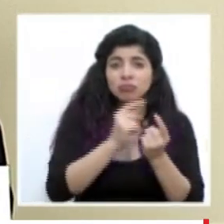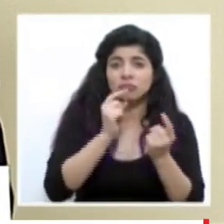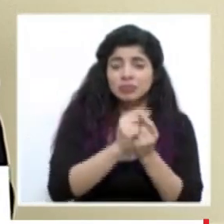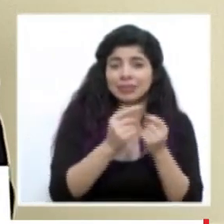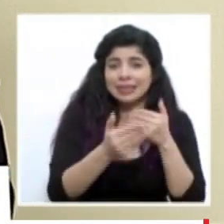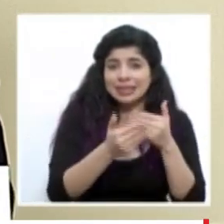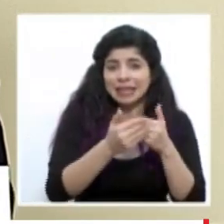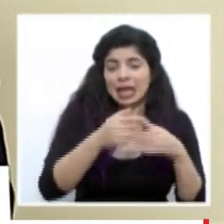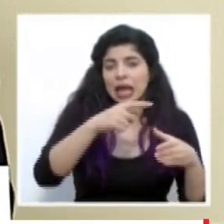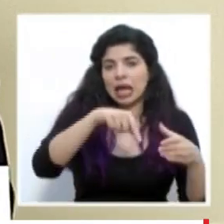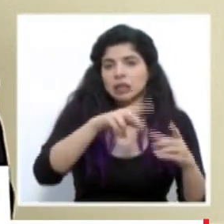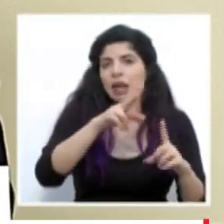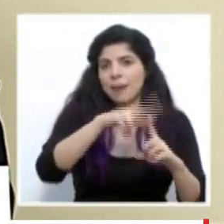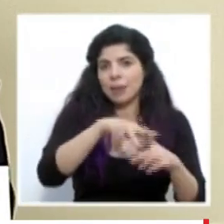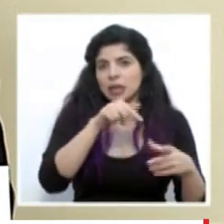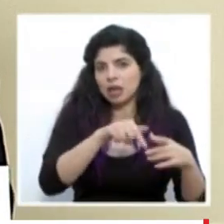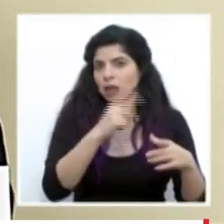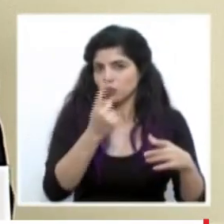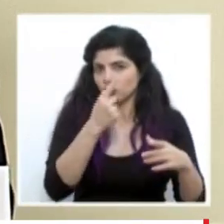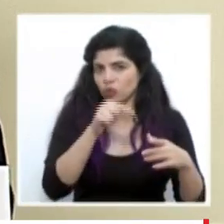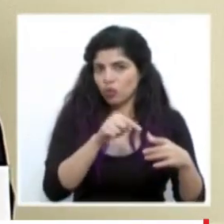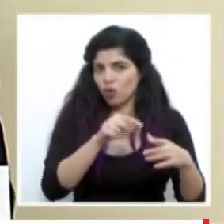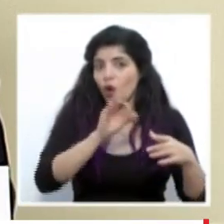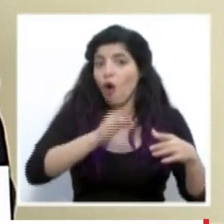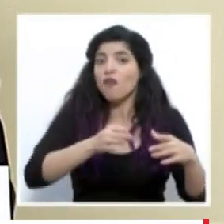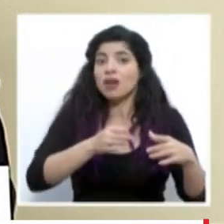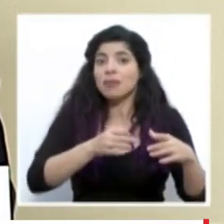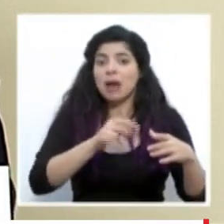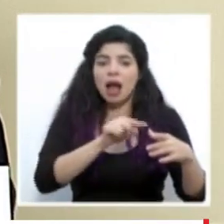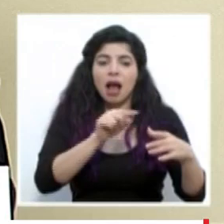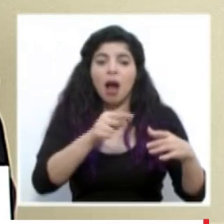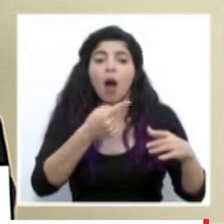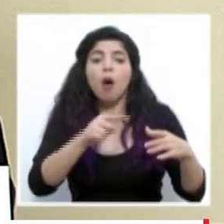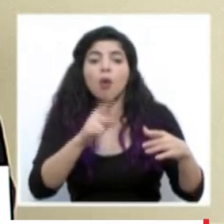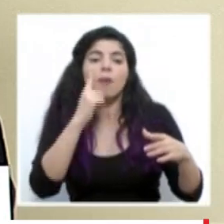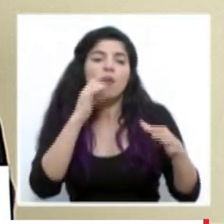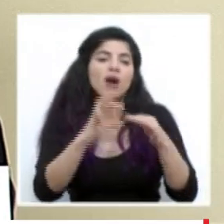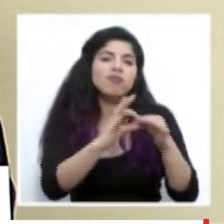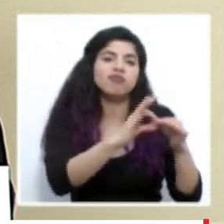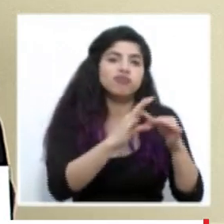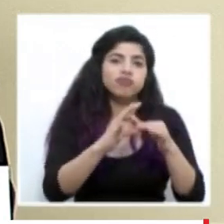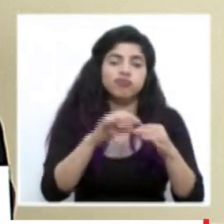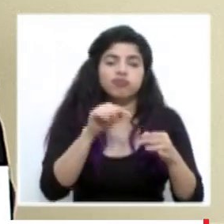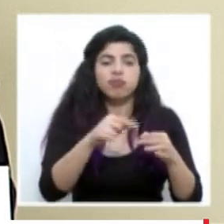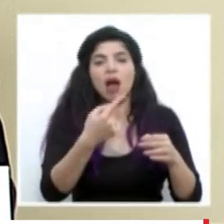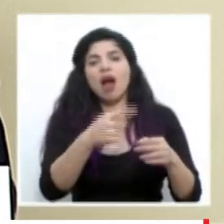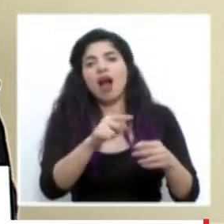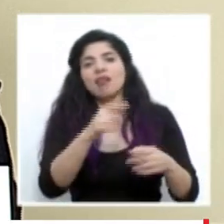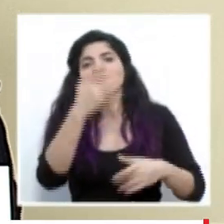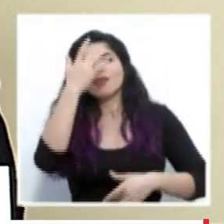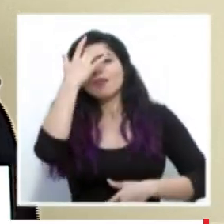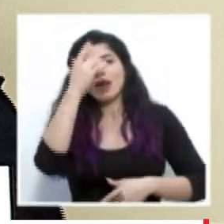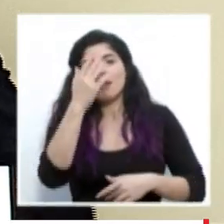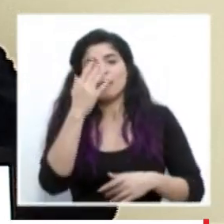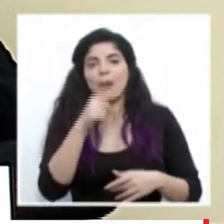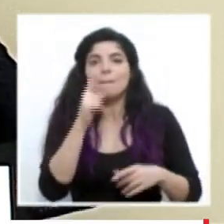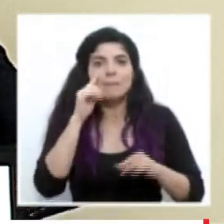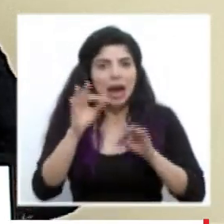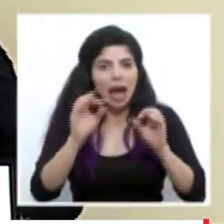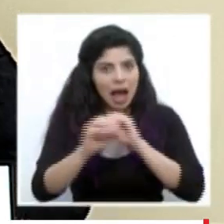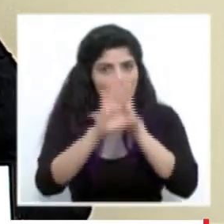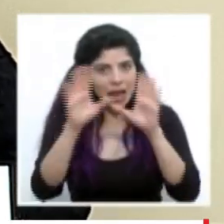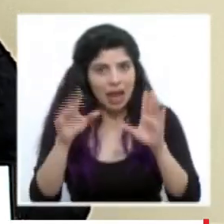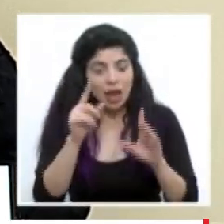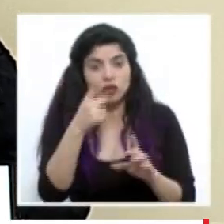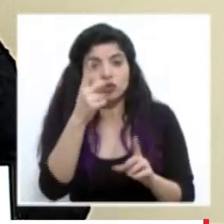más cercano. En esos casos es que se hace esta confirmación por relación de nexo epidemiológico, para aclarar que